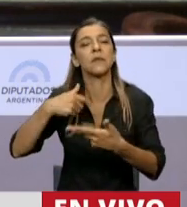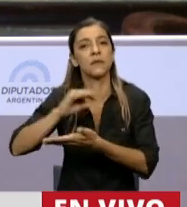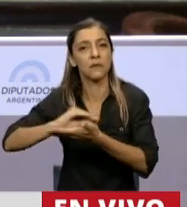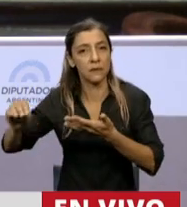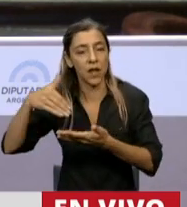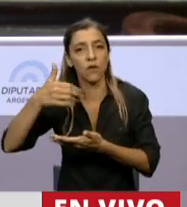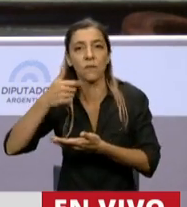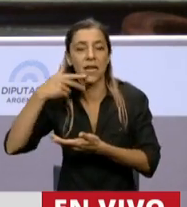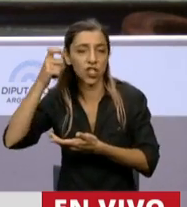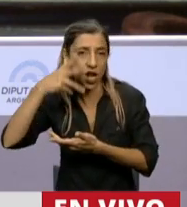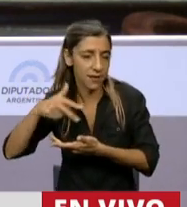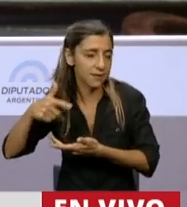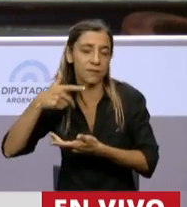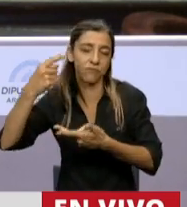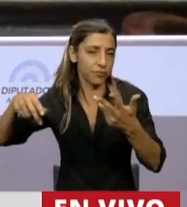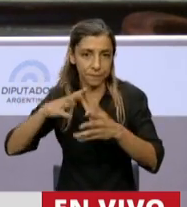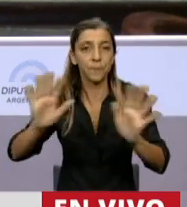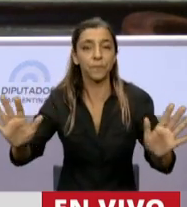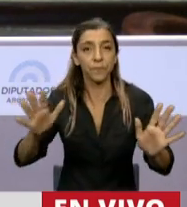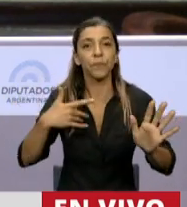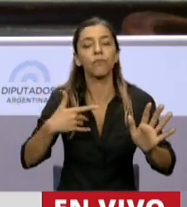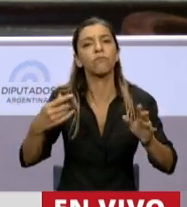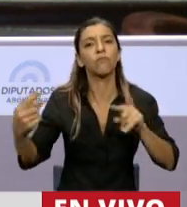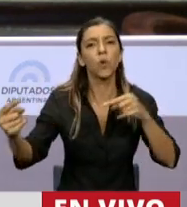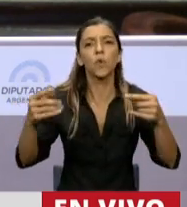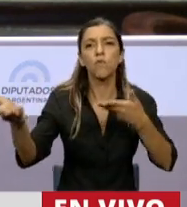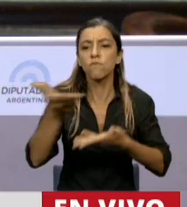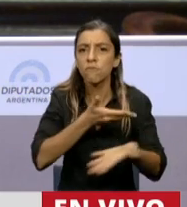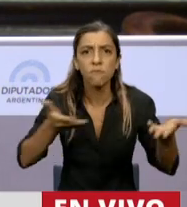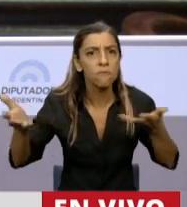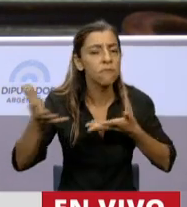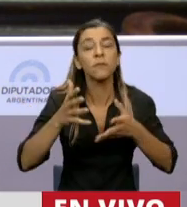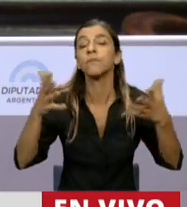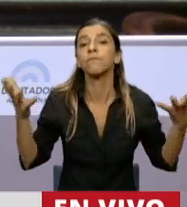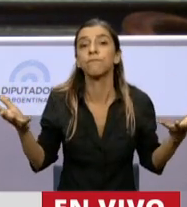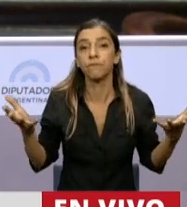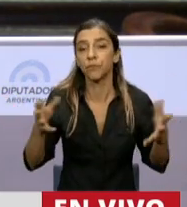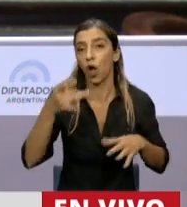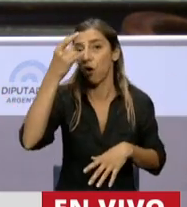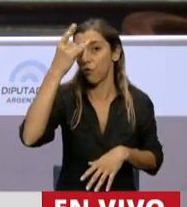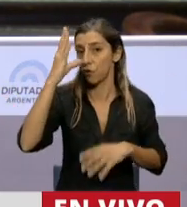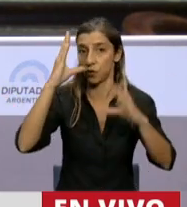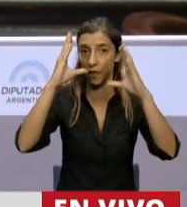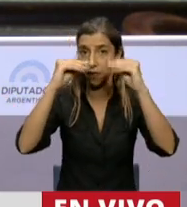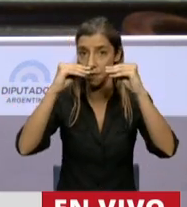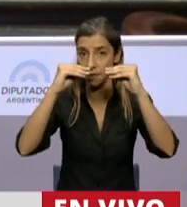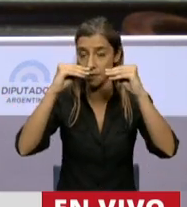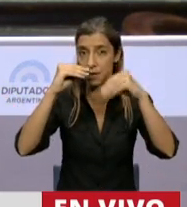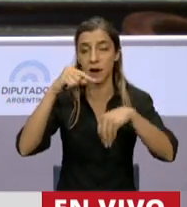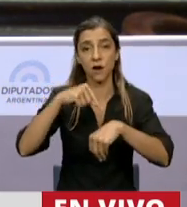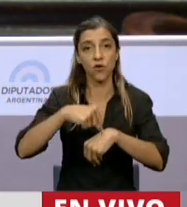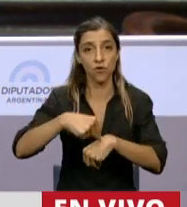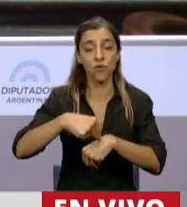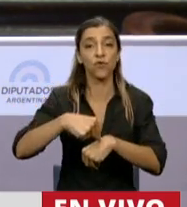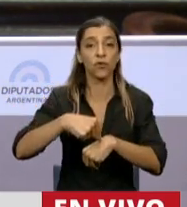Bueno, reiteran las intervenciones hasta que se hacen las 24 horas y